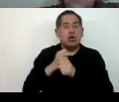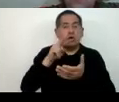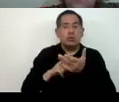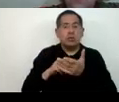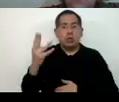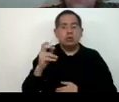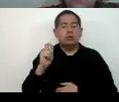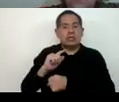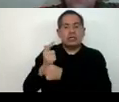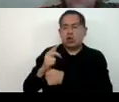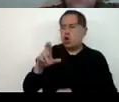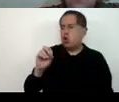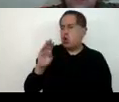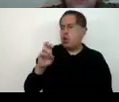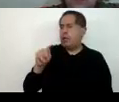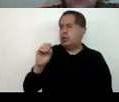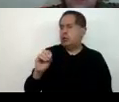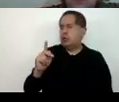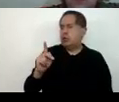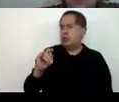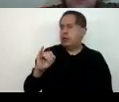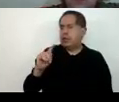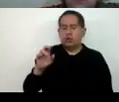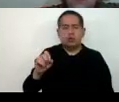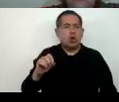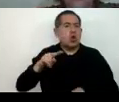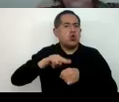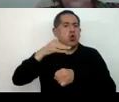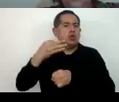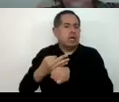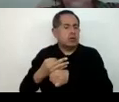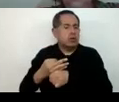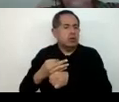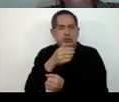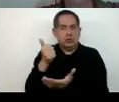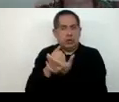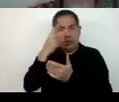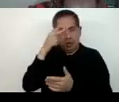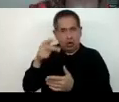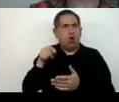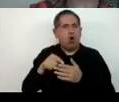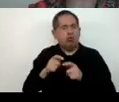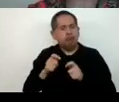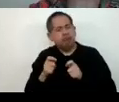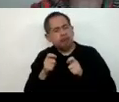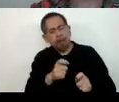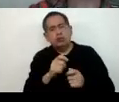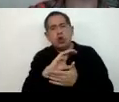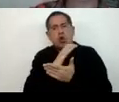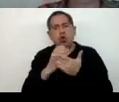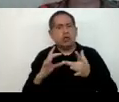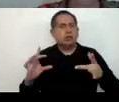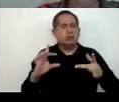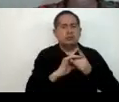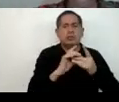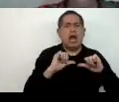licenciado Roberto del Valle Prieto, notario público 113 del Distrito Federal, consignó el contrato de asociación